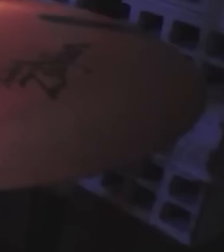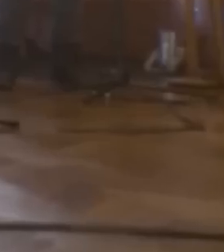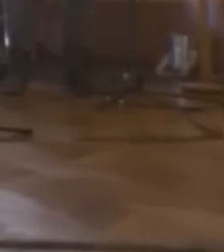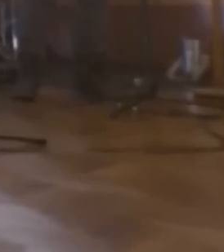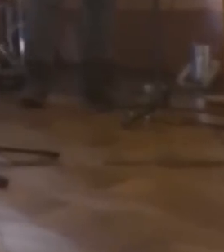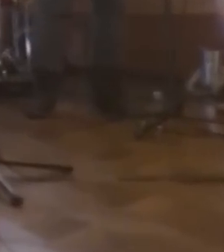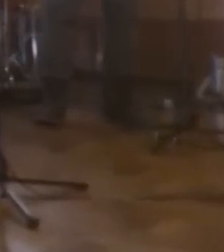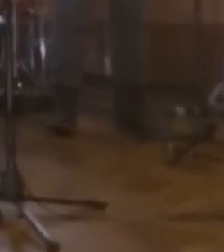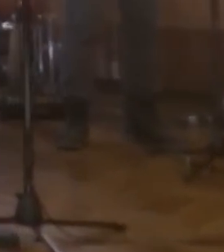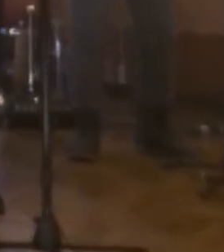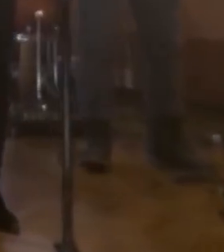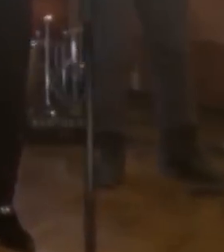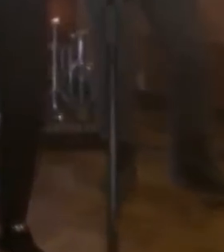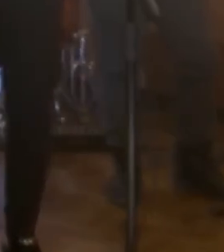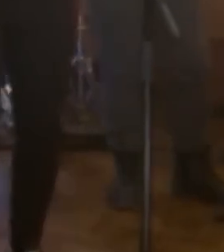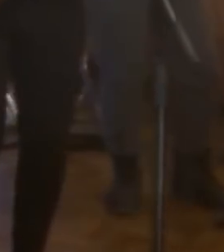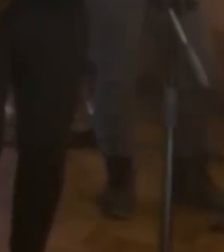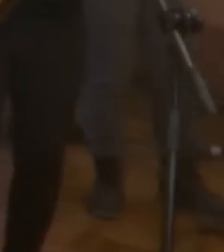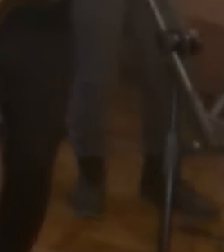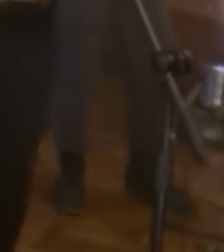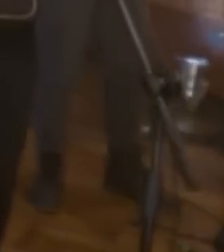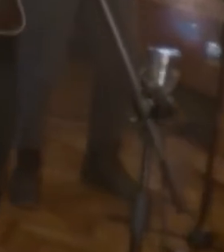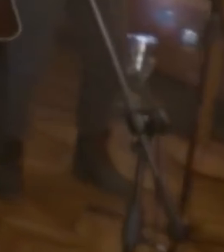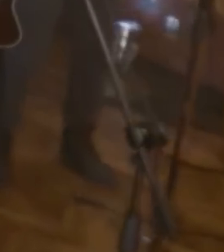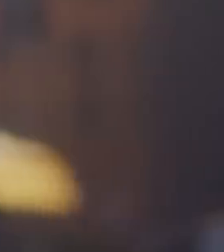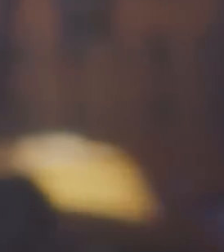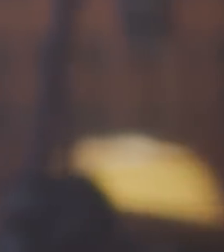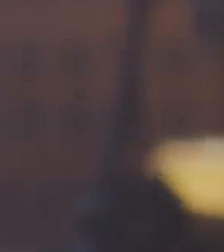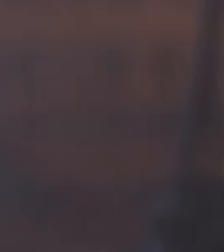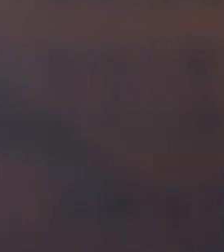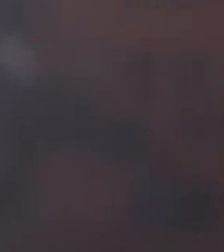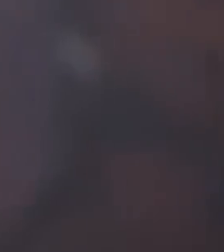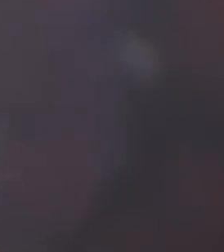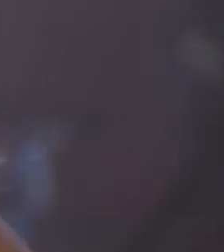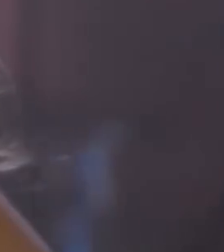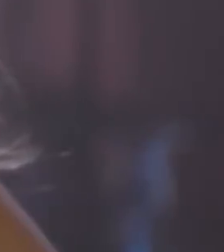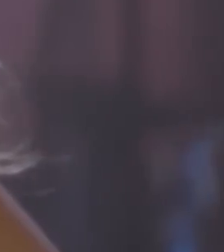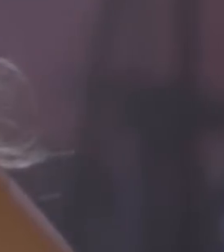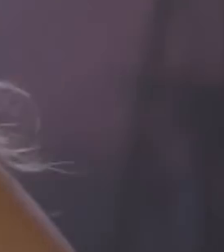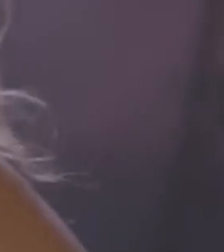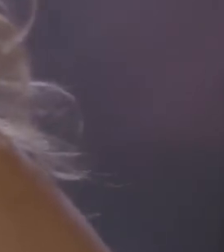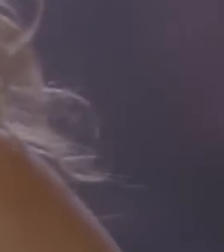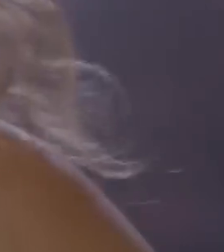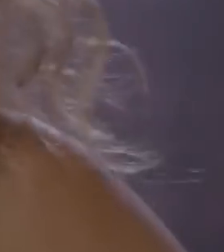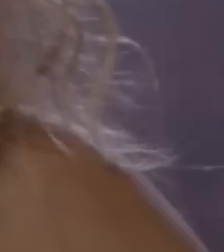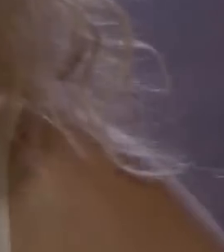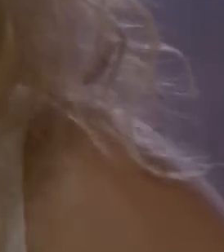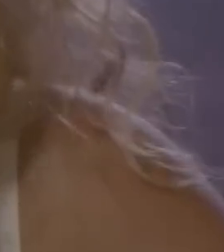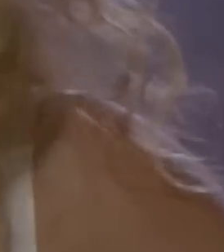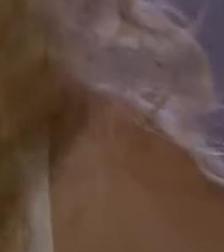cí en tus encantos qué tonta fui por eso ahora canto a viva